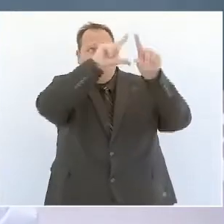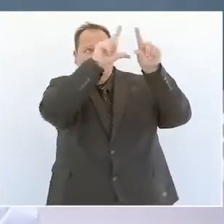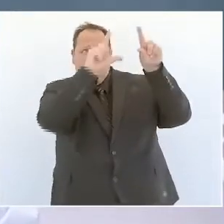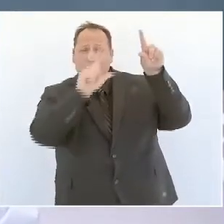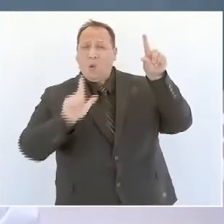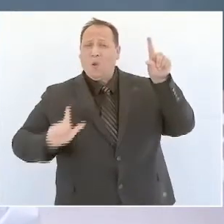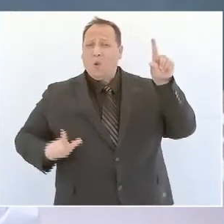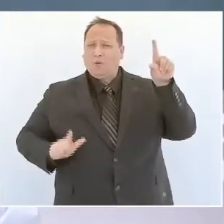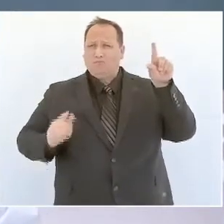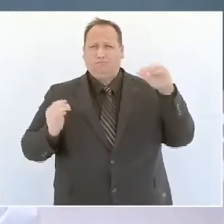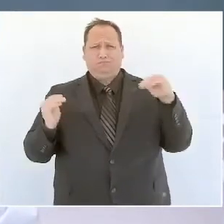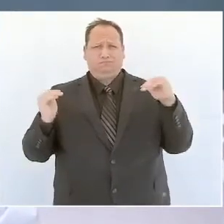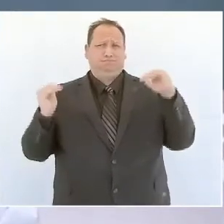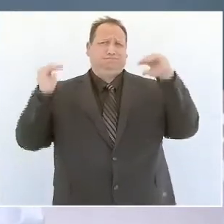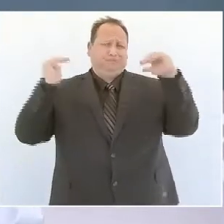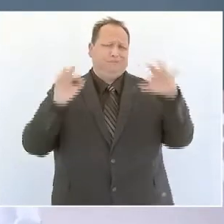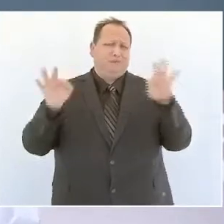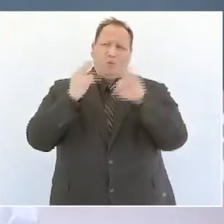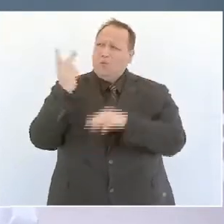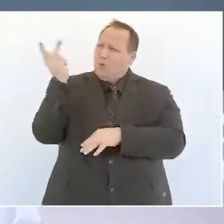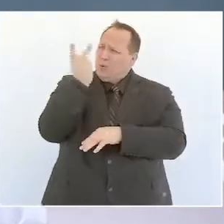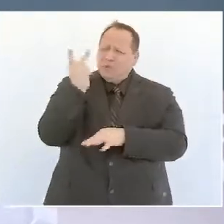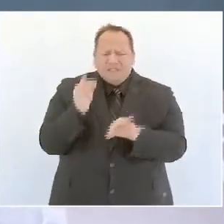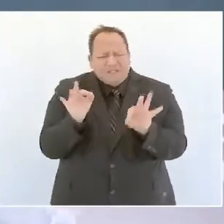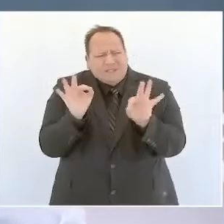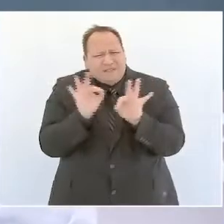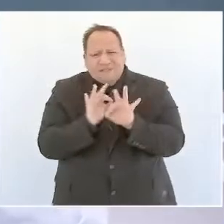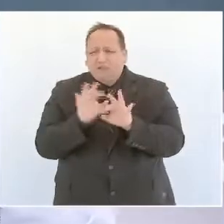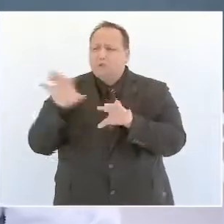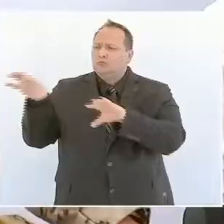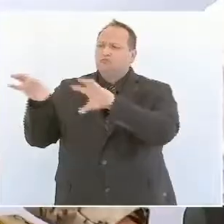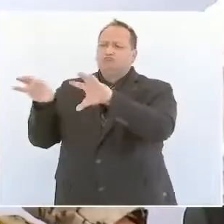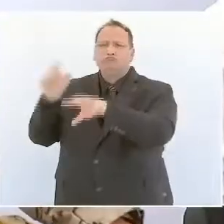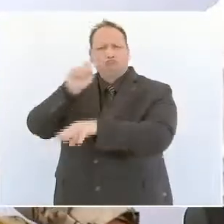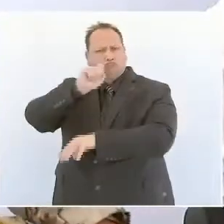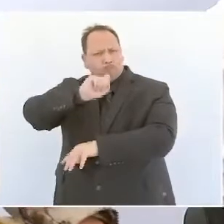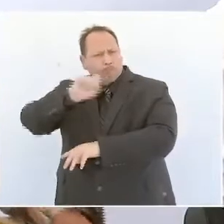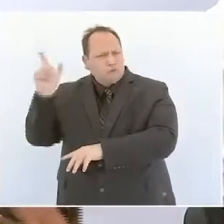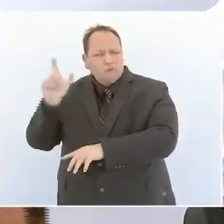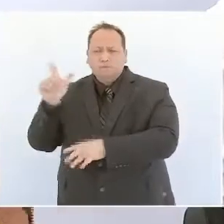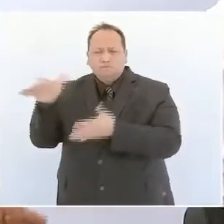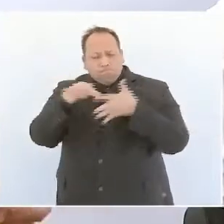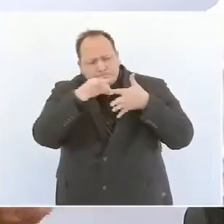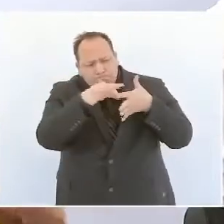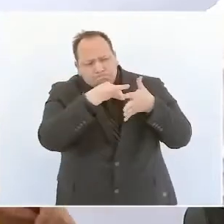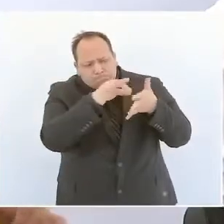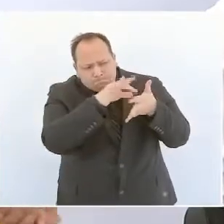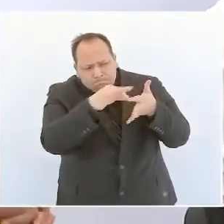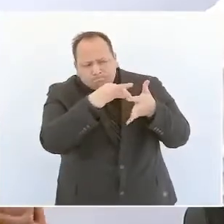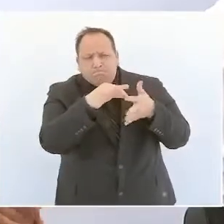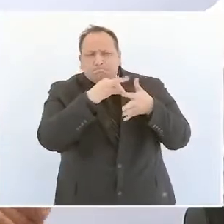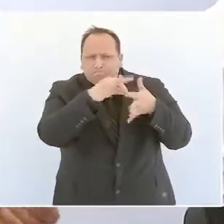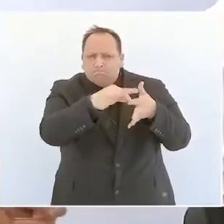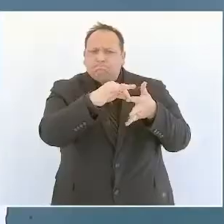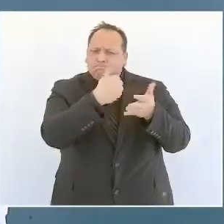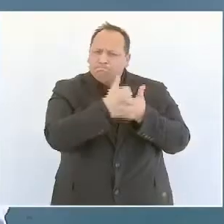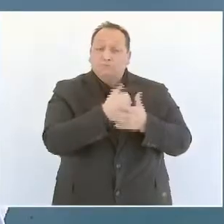mexicano, dos instituciones con profesionalismo,